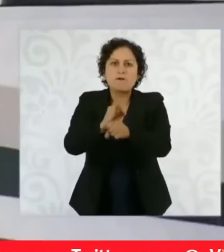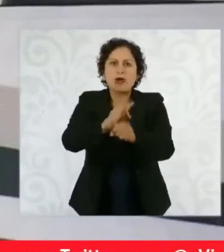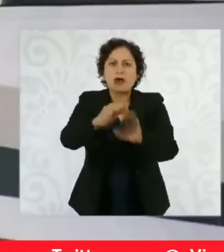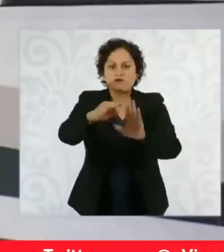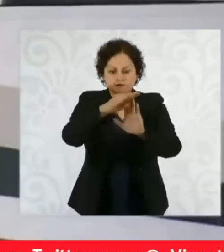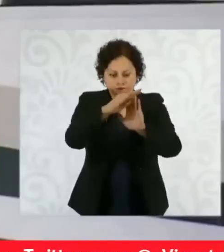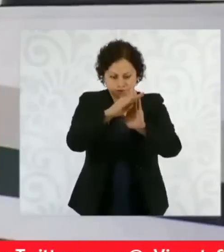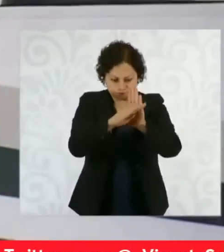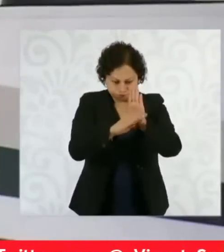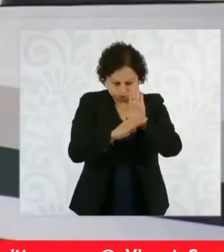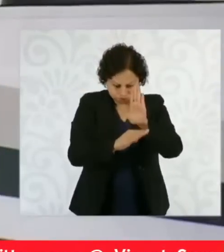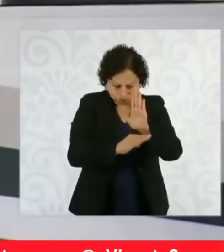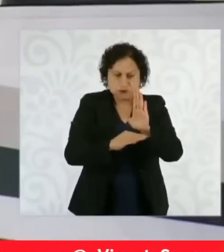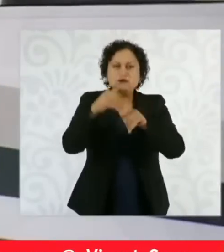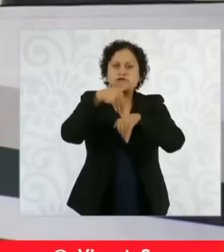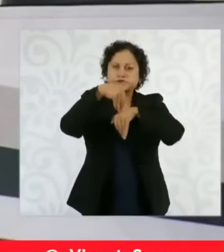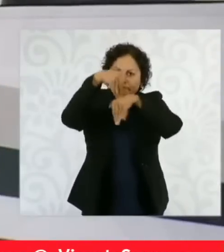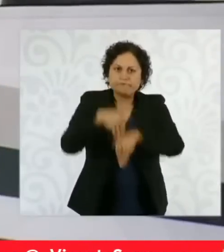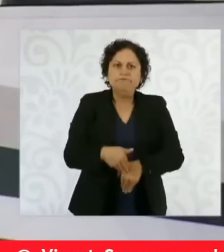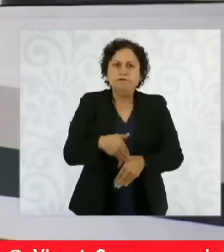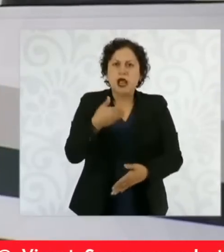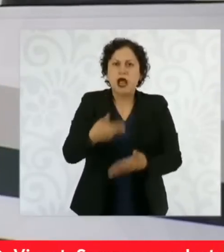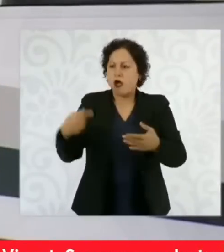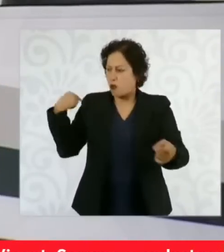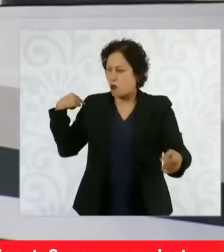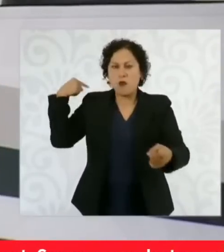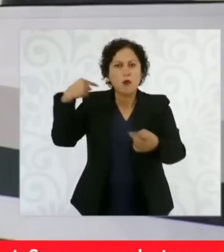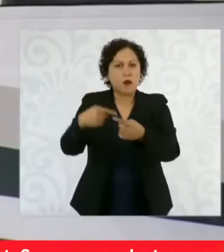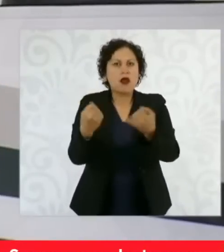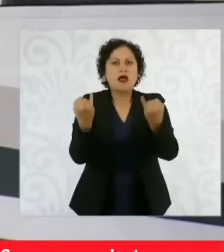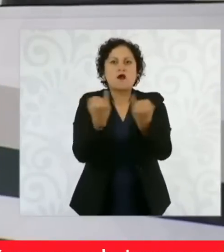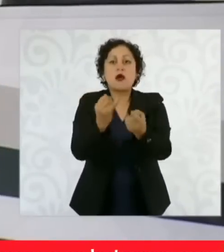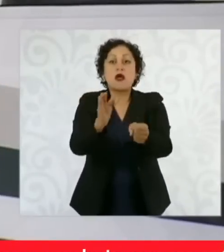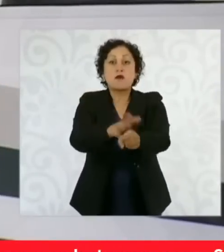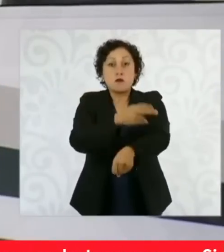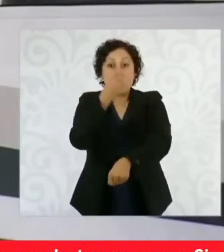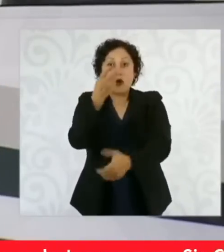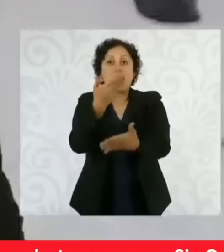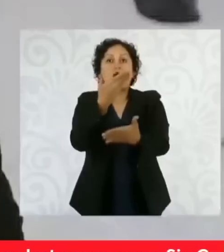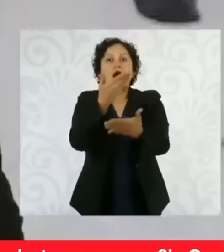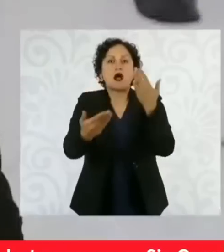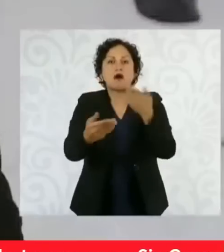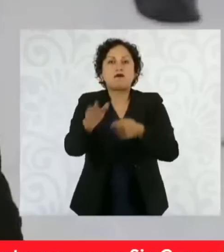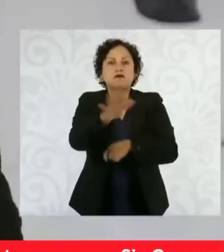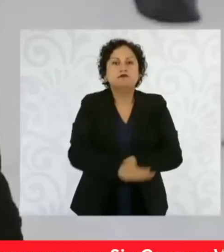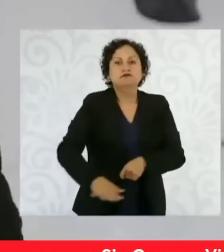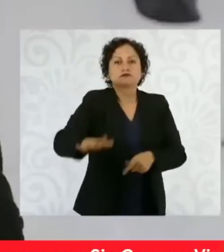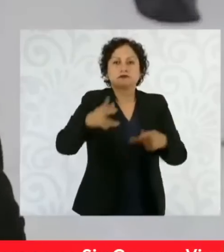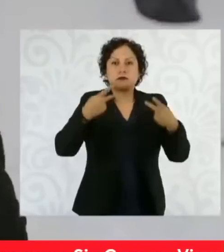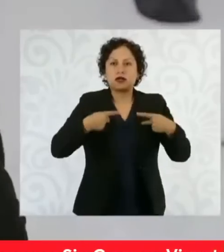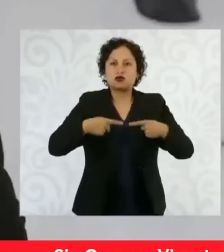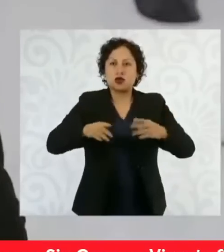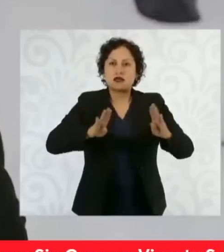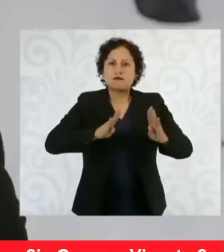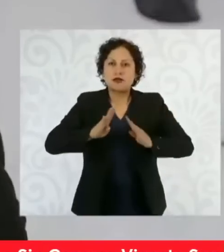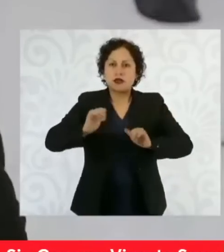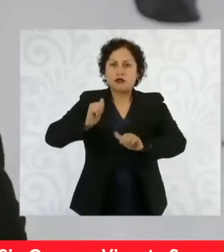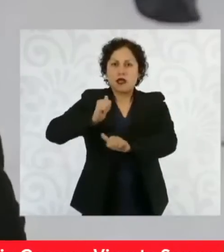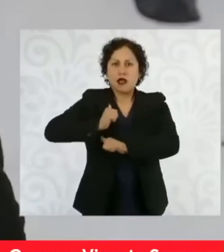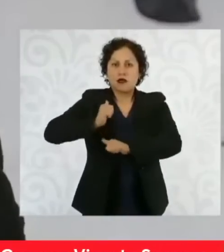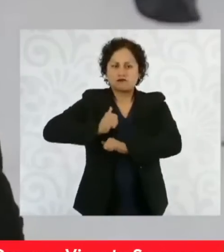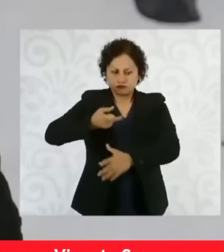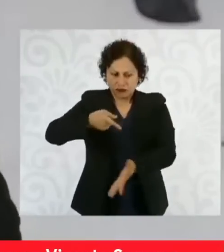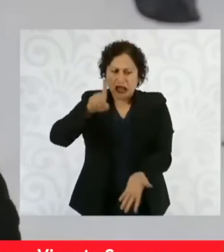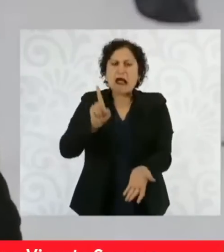hasta nuestra fecha. Por eso confirmamos que las Fuerzas Armadas son pueblo uniformado, hombres y